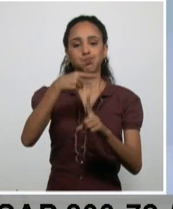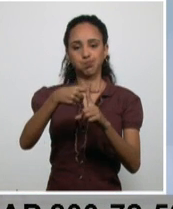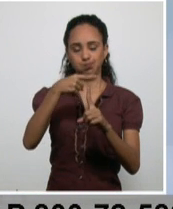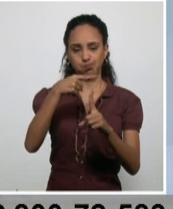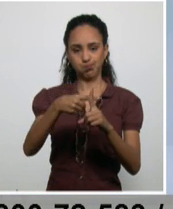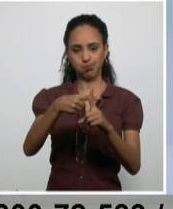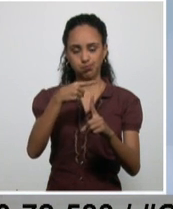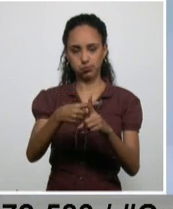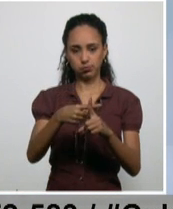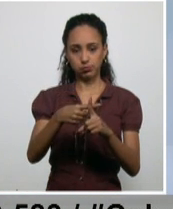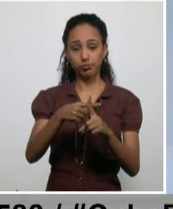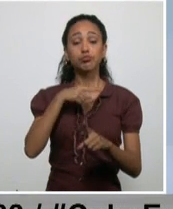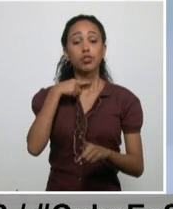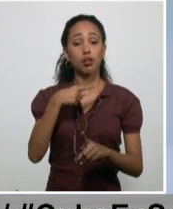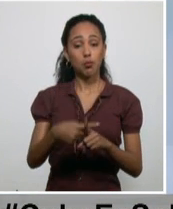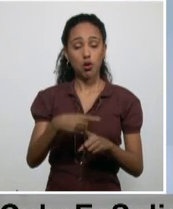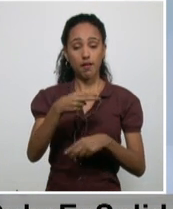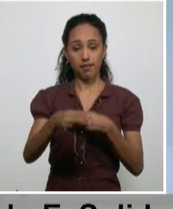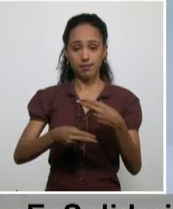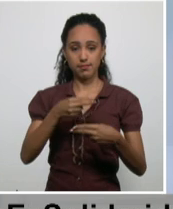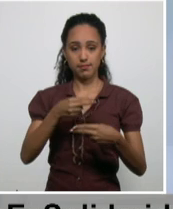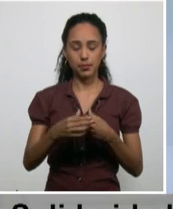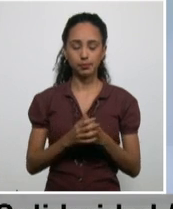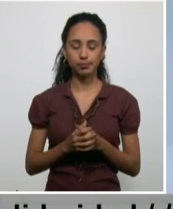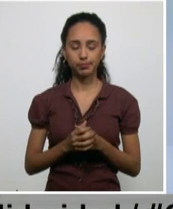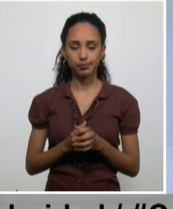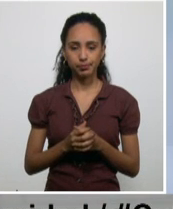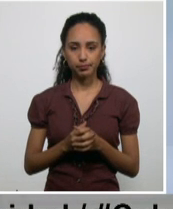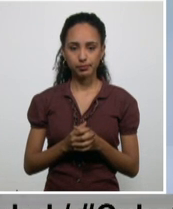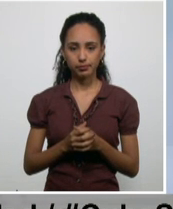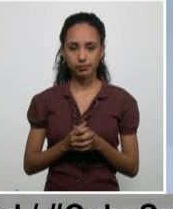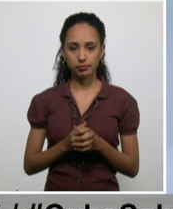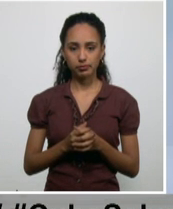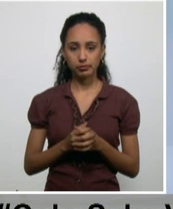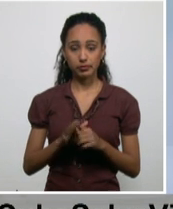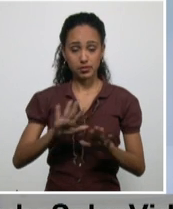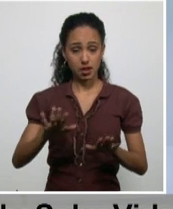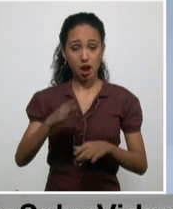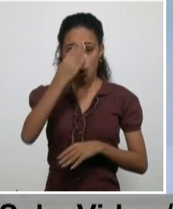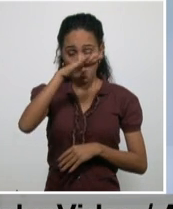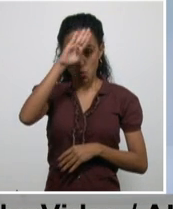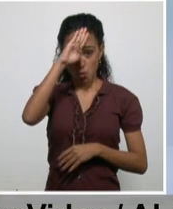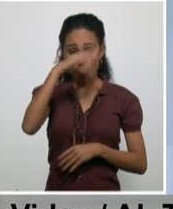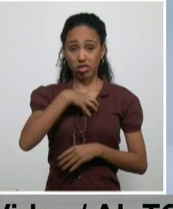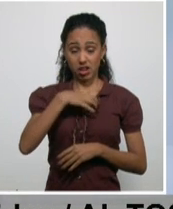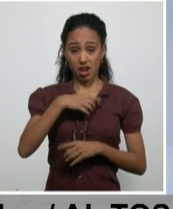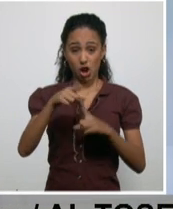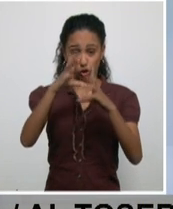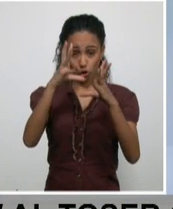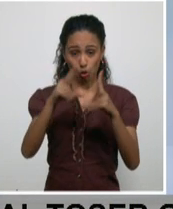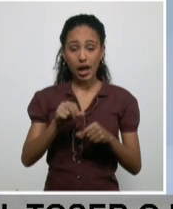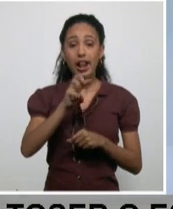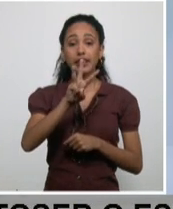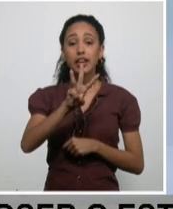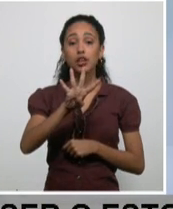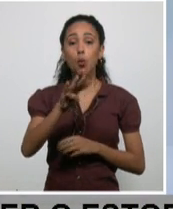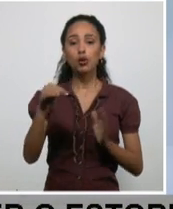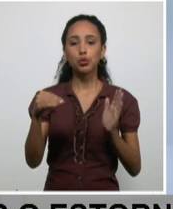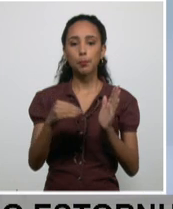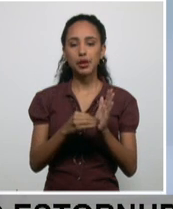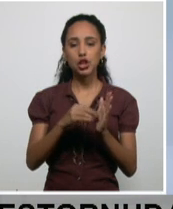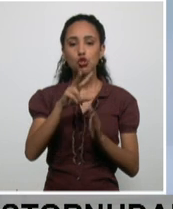las muestras procesadas. De esta forma, ya nuestro país acumula un total de